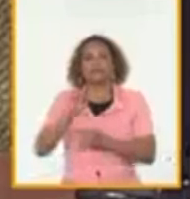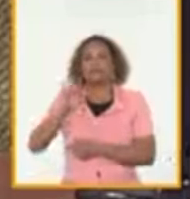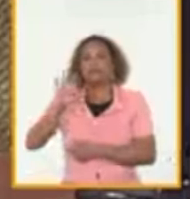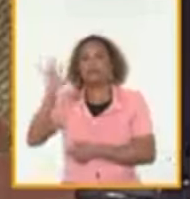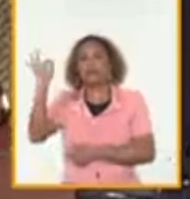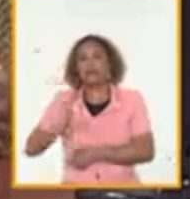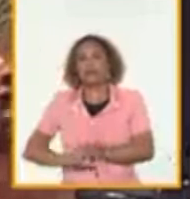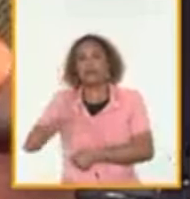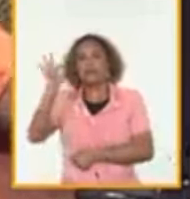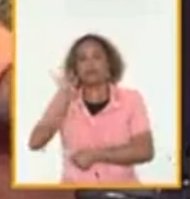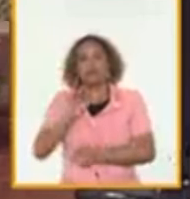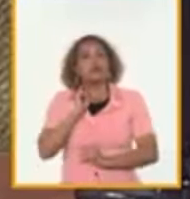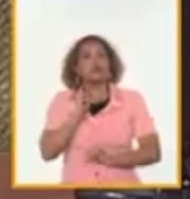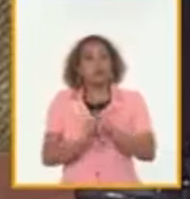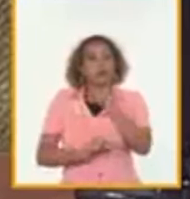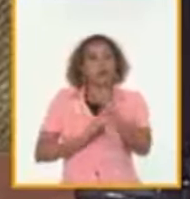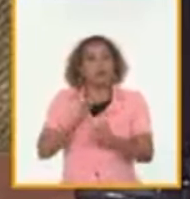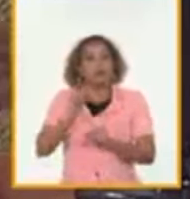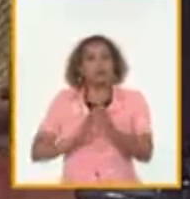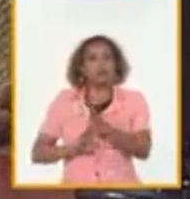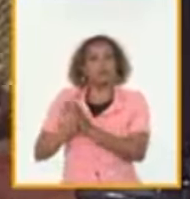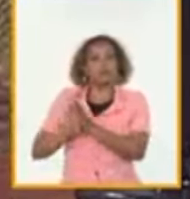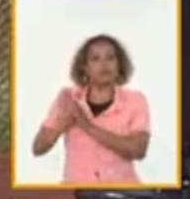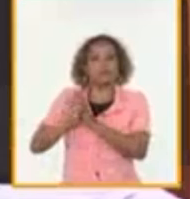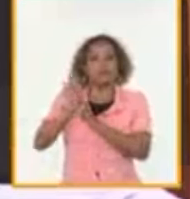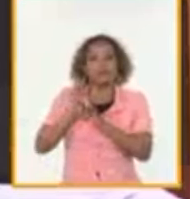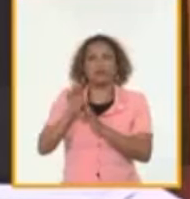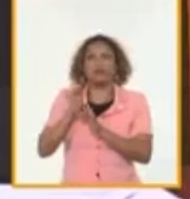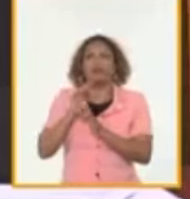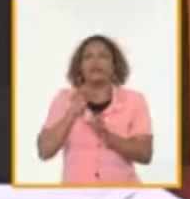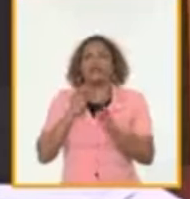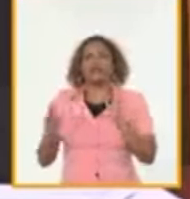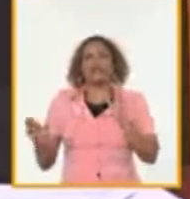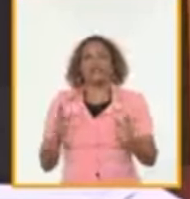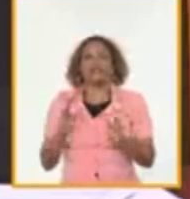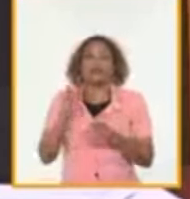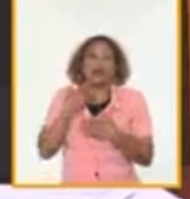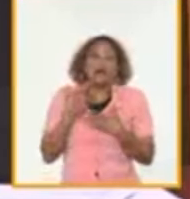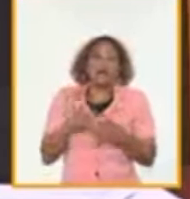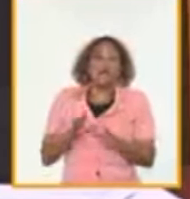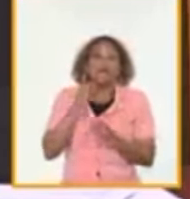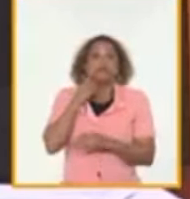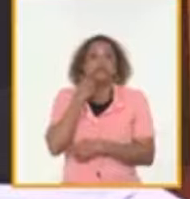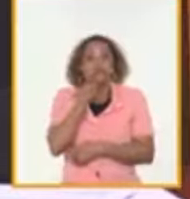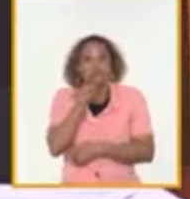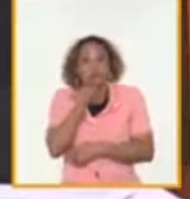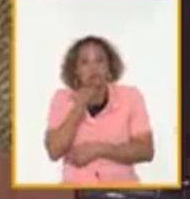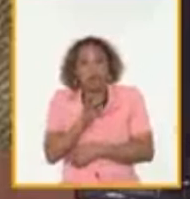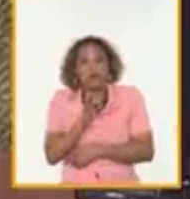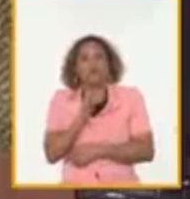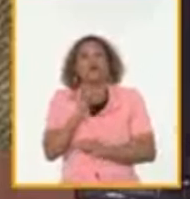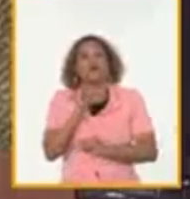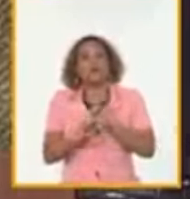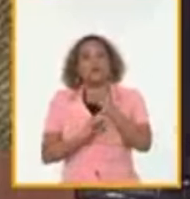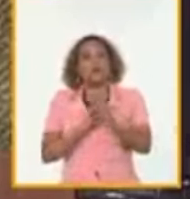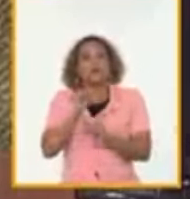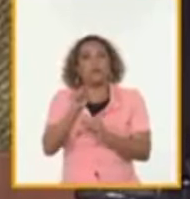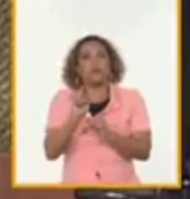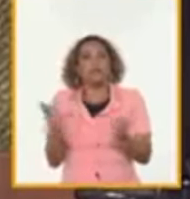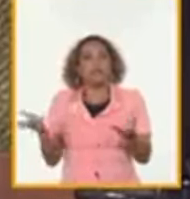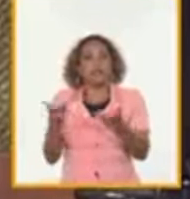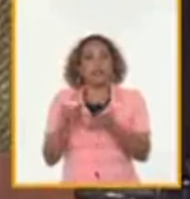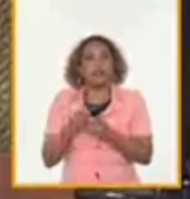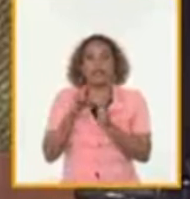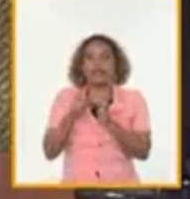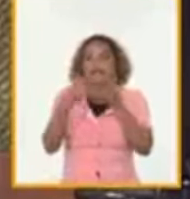por y vamos a seguir intencionando la durante toda la etapa a ver si podemos lograr nosotros eh ir recuperando esta producción de